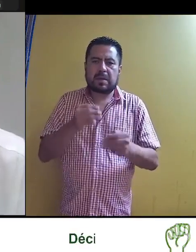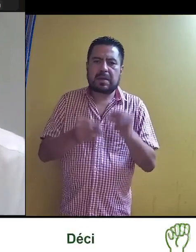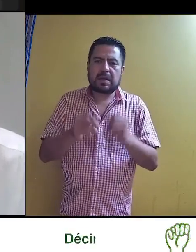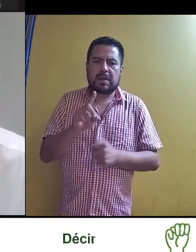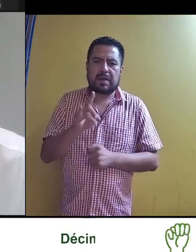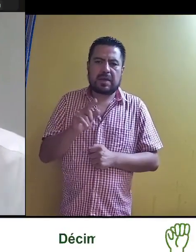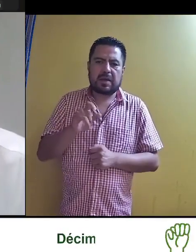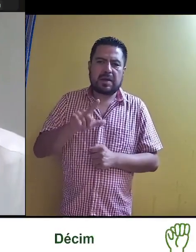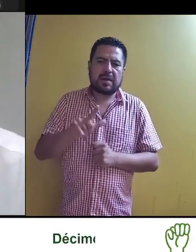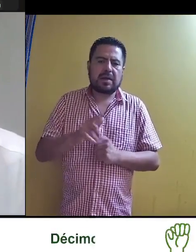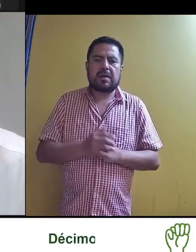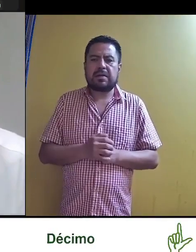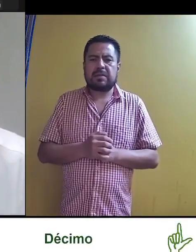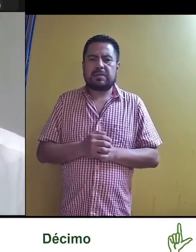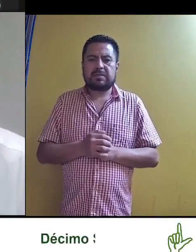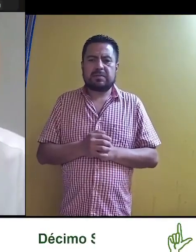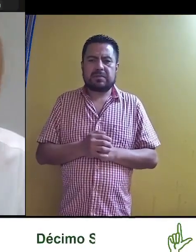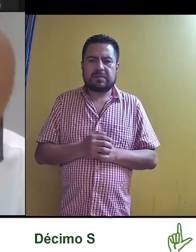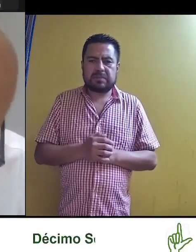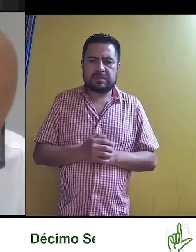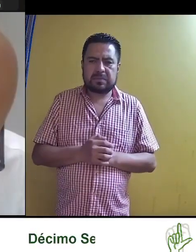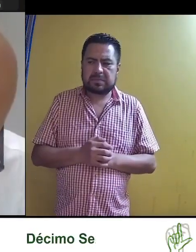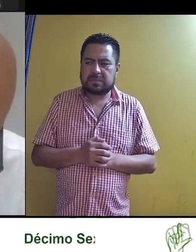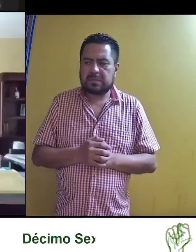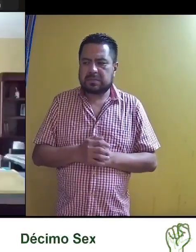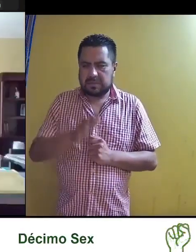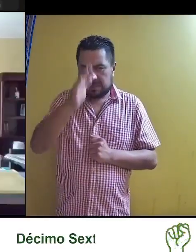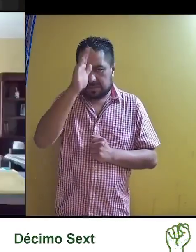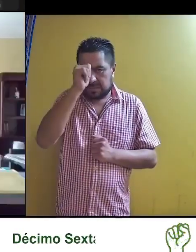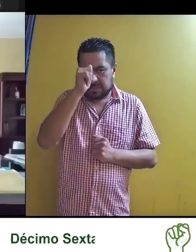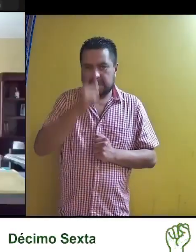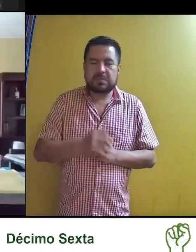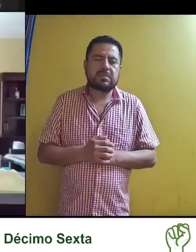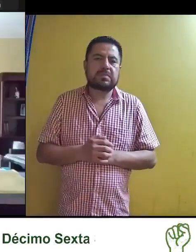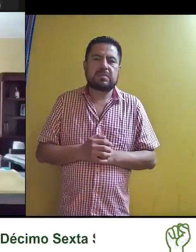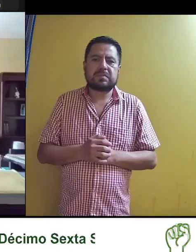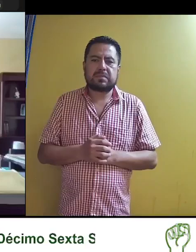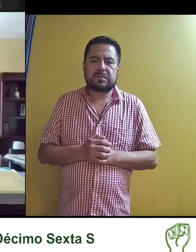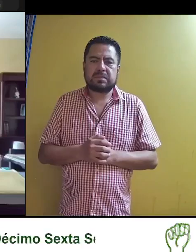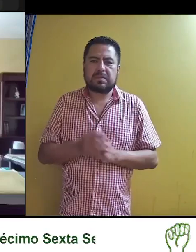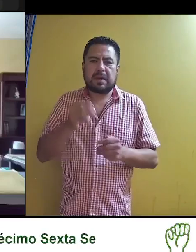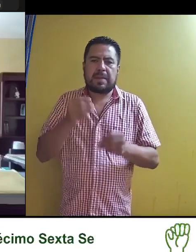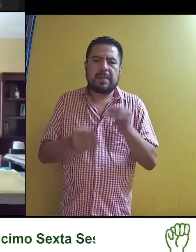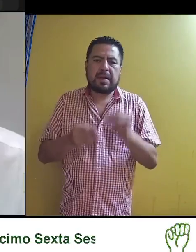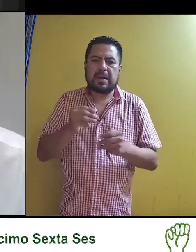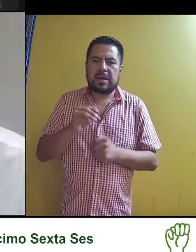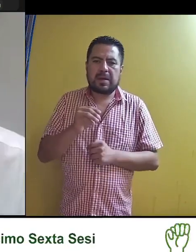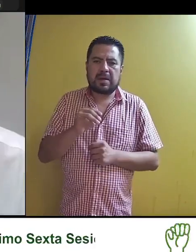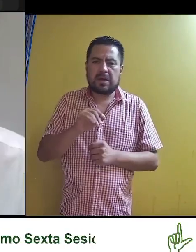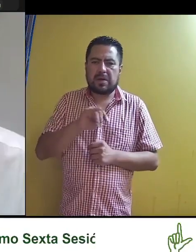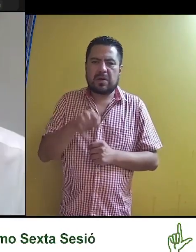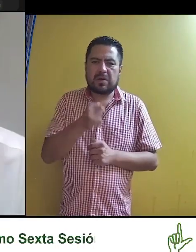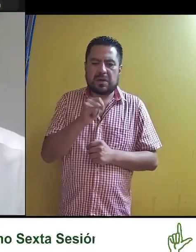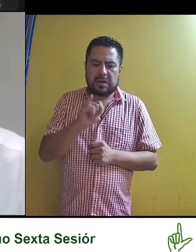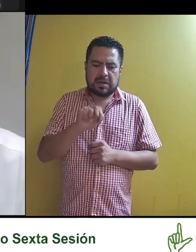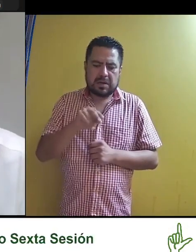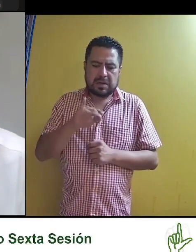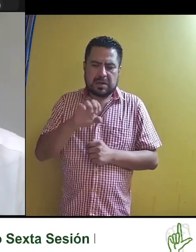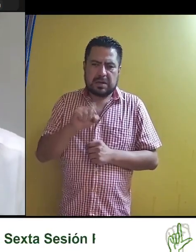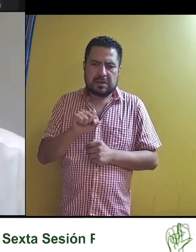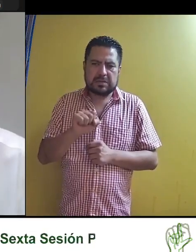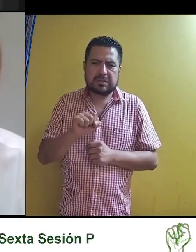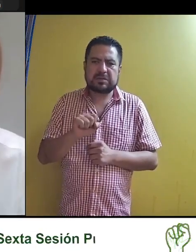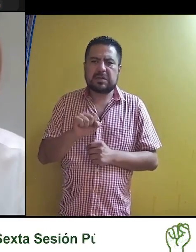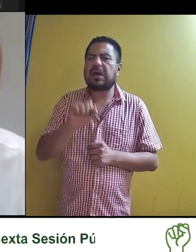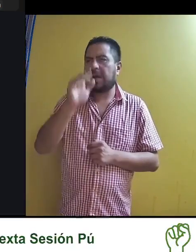ponente Daniel Preciado Temiquel. Favor del proyecto. Magistrado J. Inés Betancur Salgado.